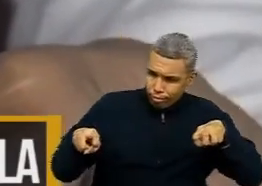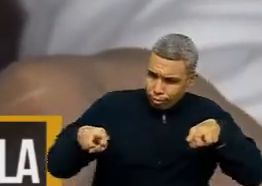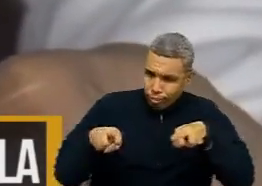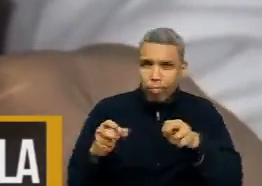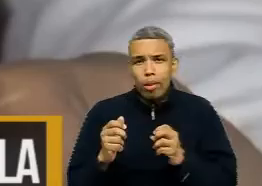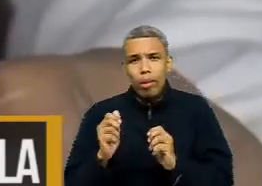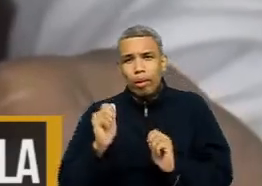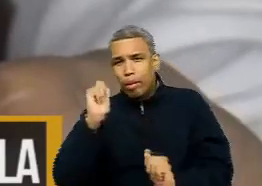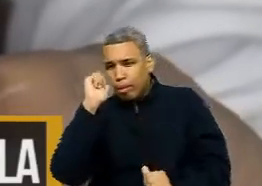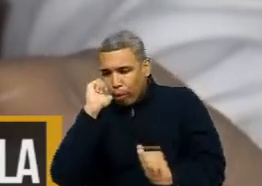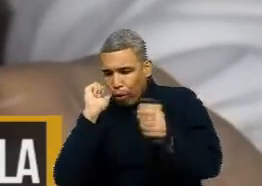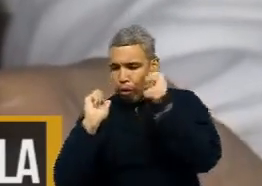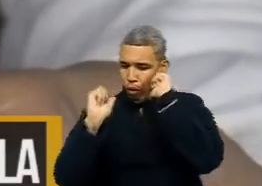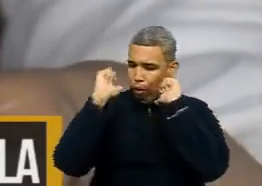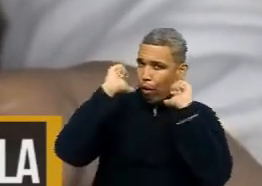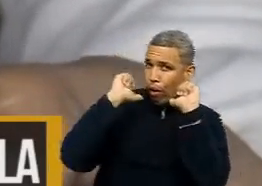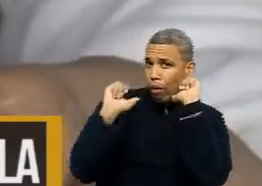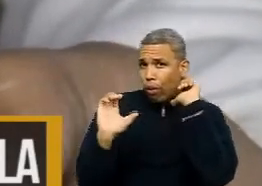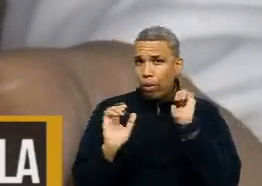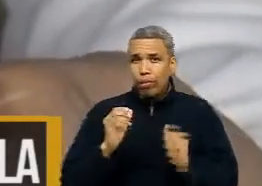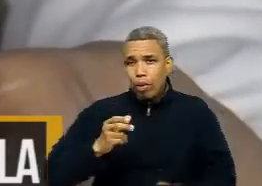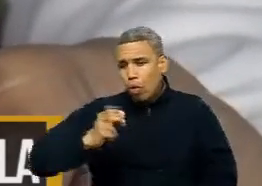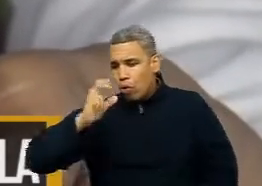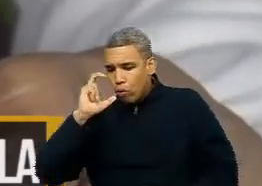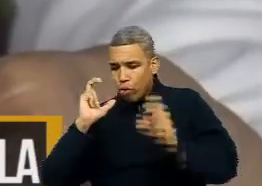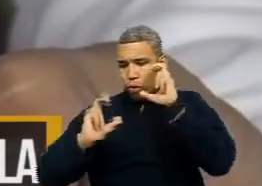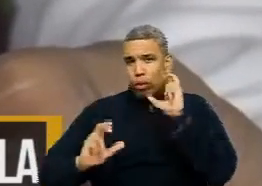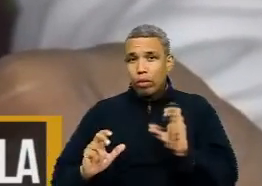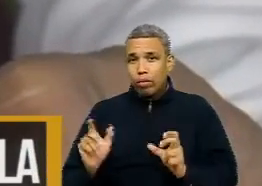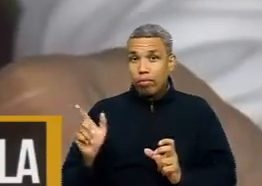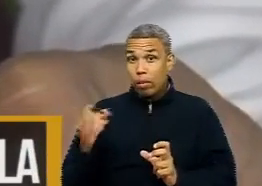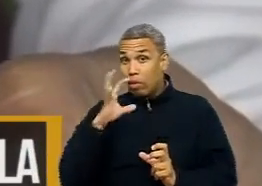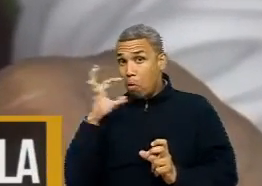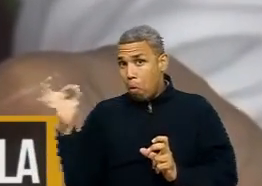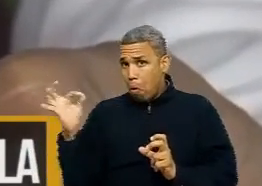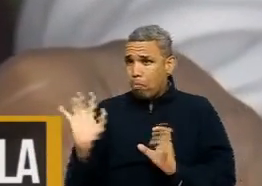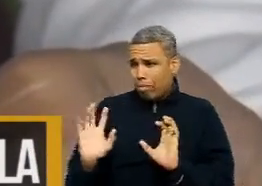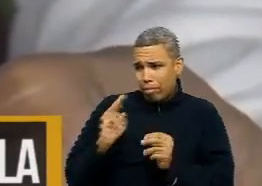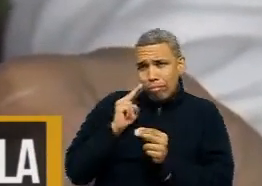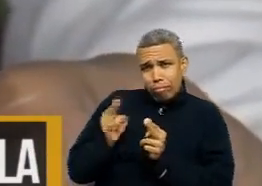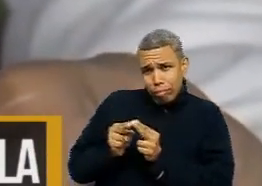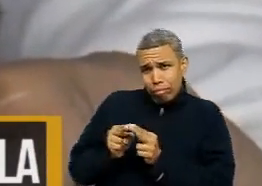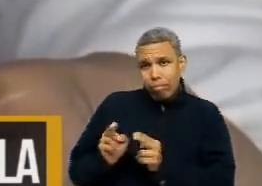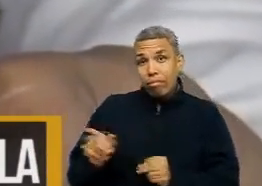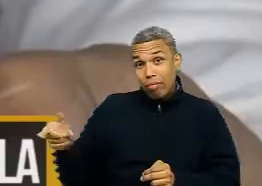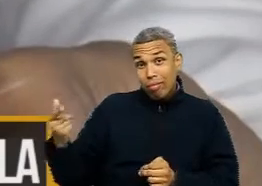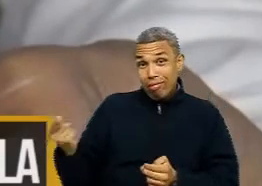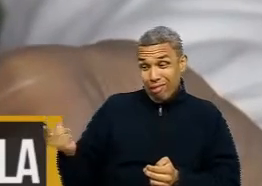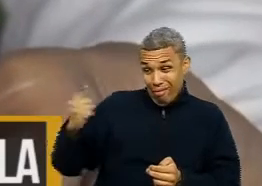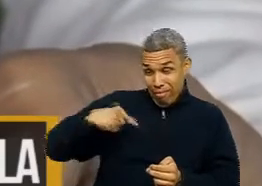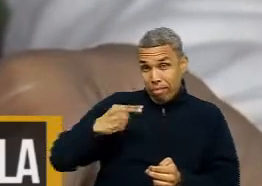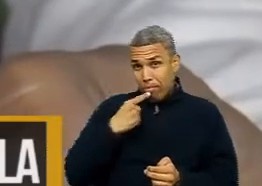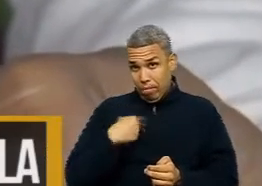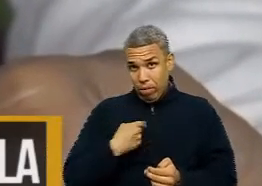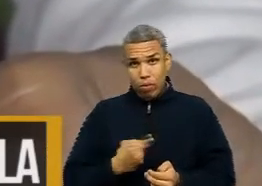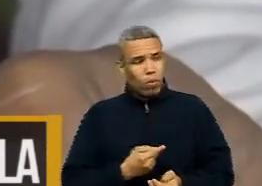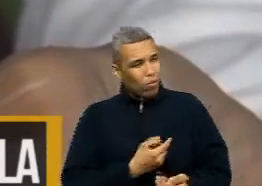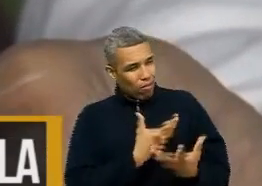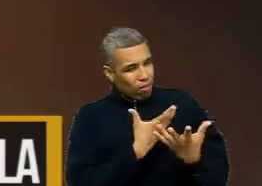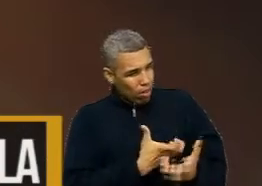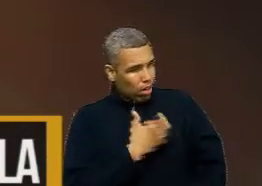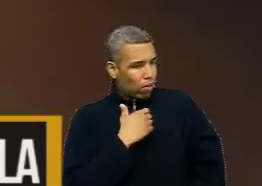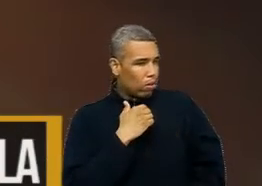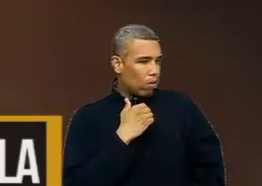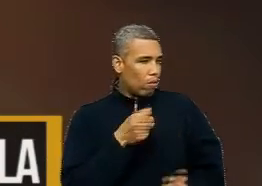porque no quise ceder, entonces me cogió y me golpeó. ¿Intervino la policía? Claro, llegó la policía y lo encontró en